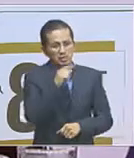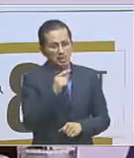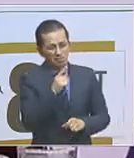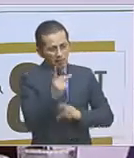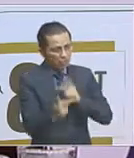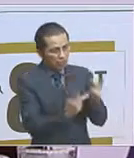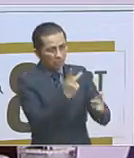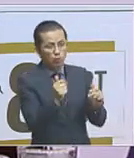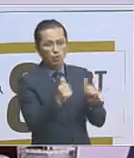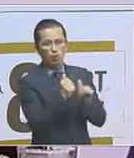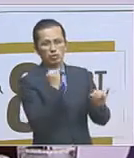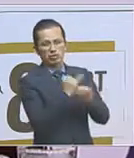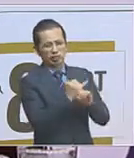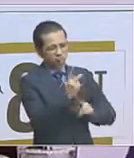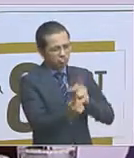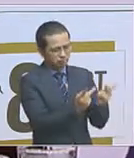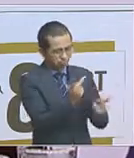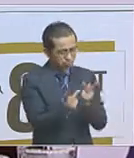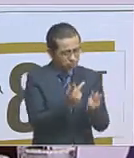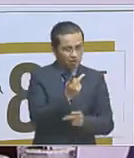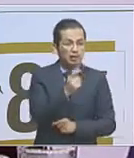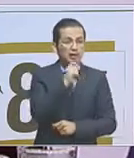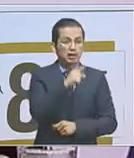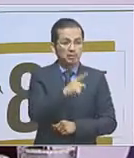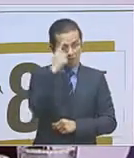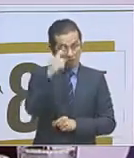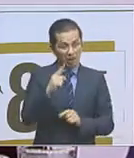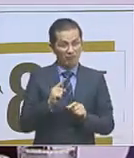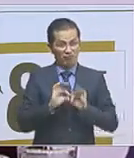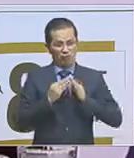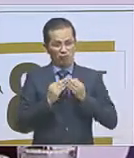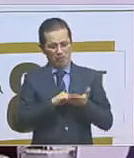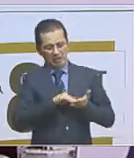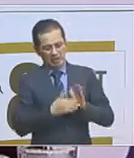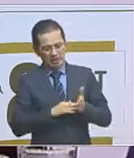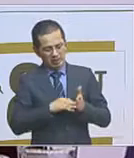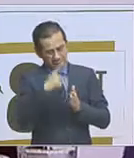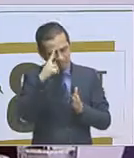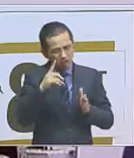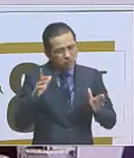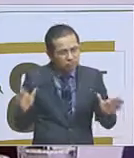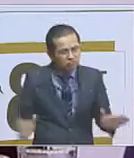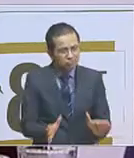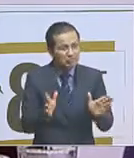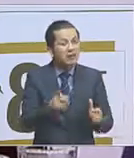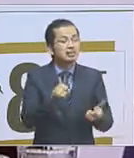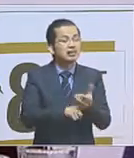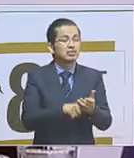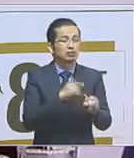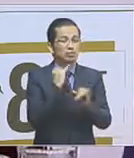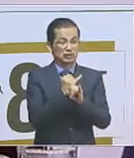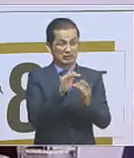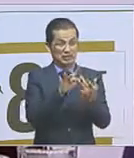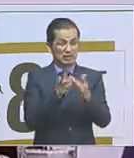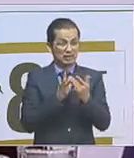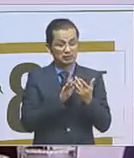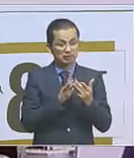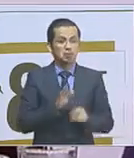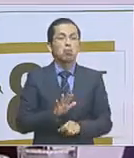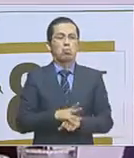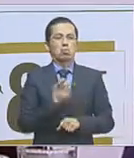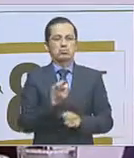estrategias sustentadas en el manejo de estas redes hacen de la elección que por su